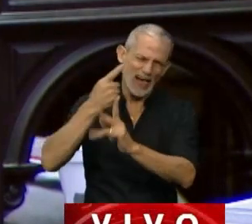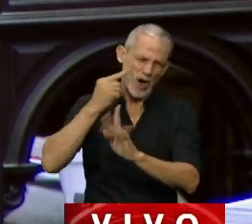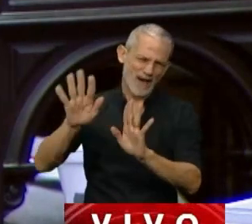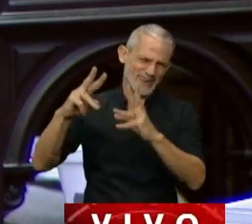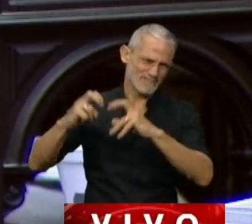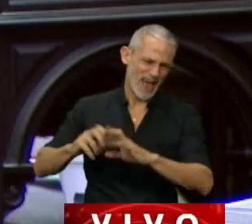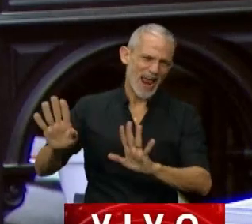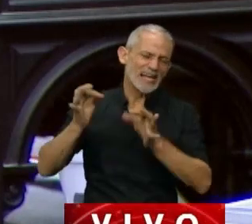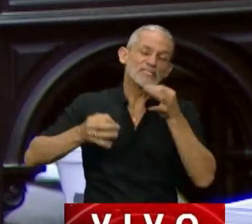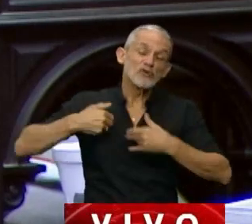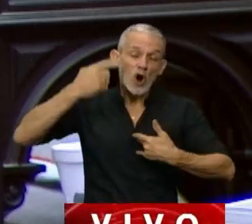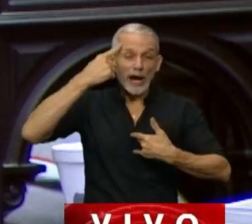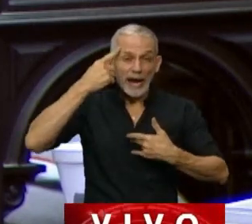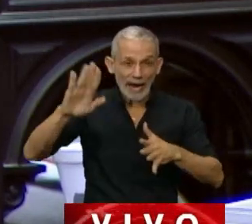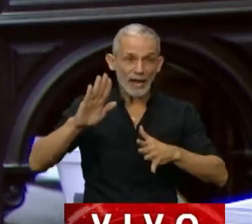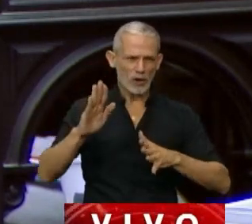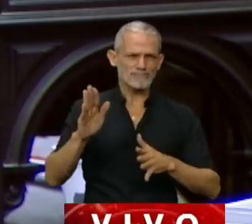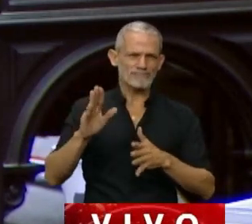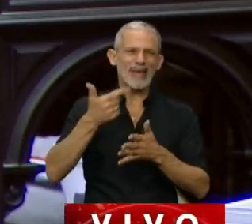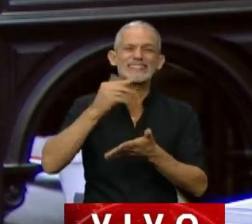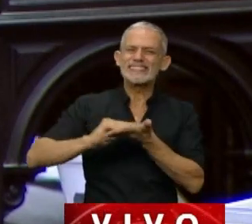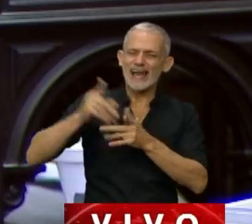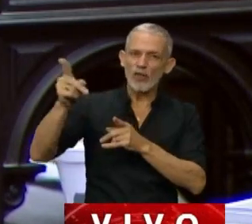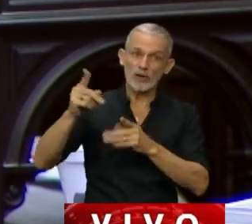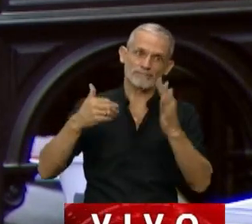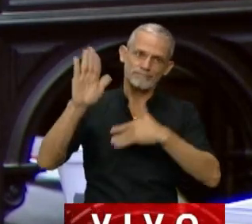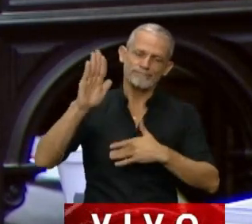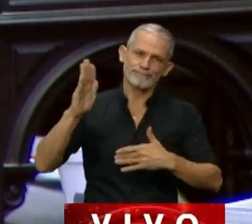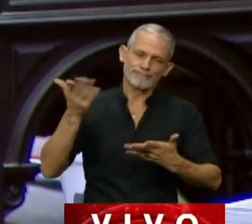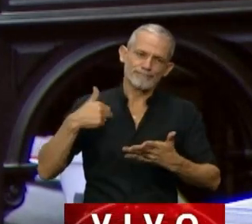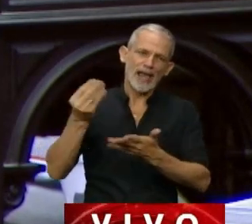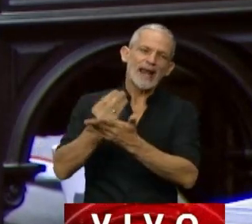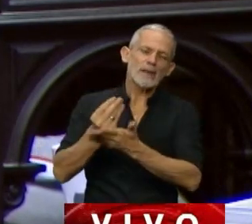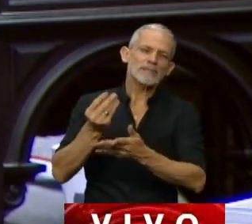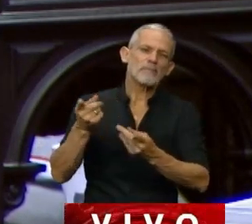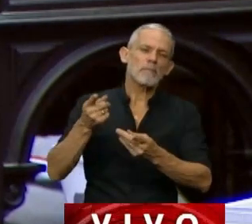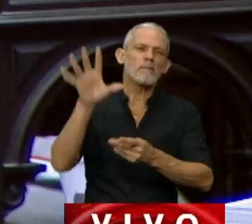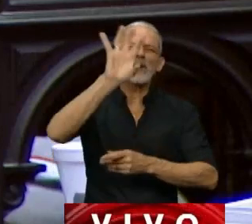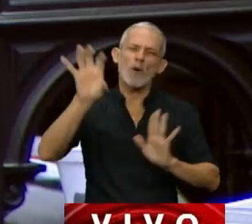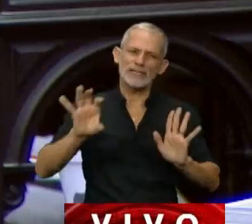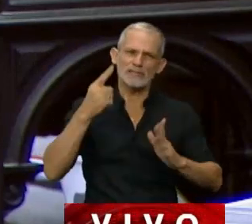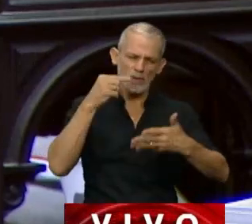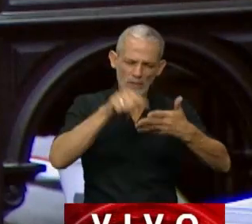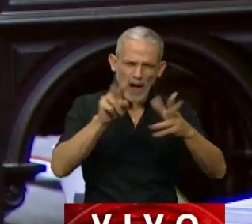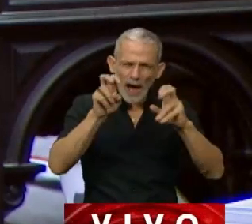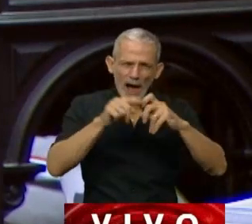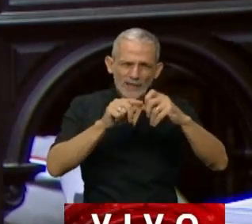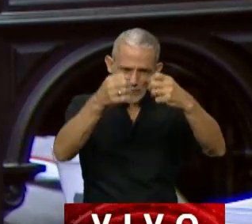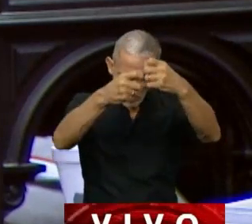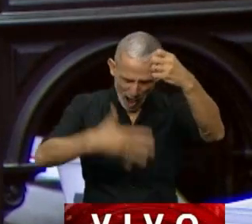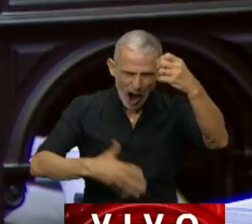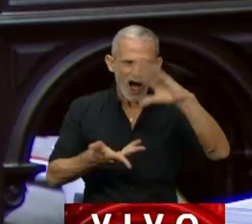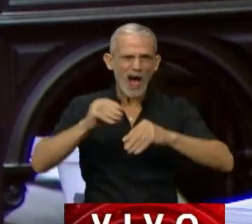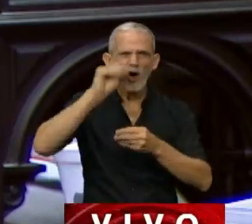rever. Estoy convencido que los señores senadores, y en particular quienes representan a las provincias, van a rever ese tema de poder